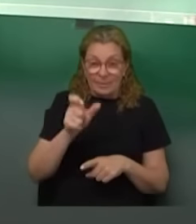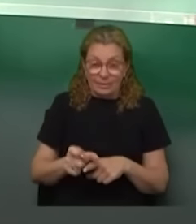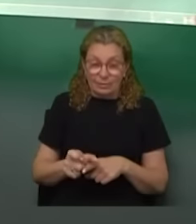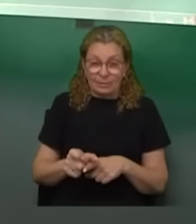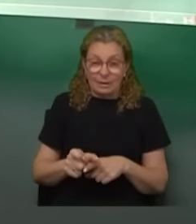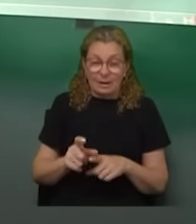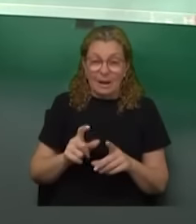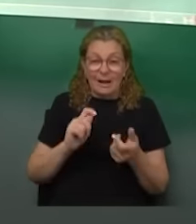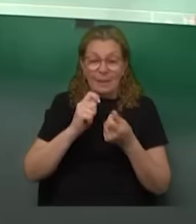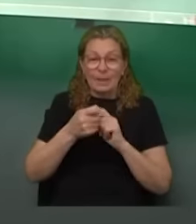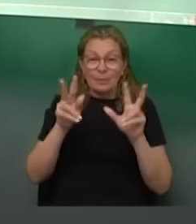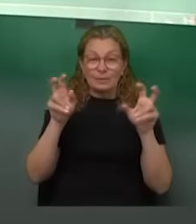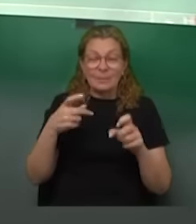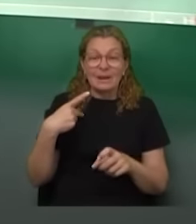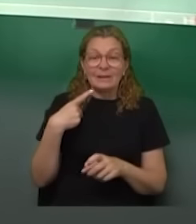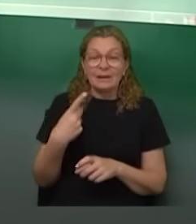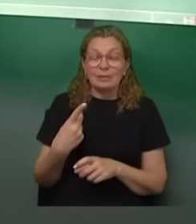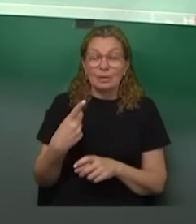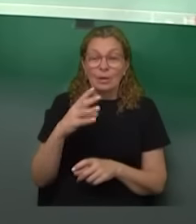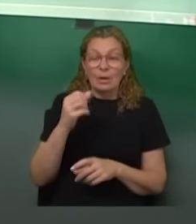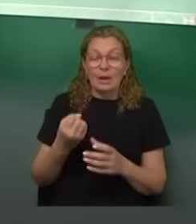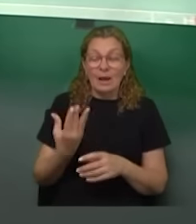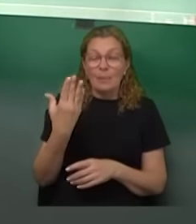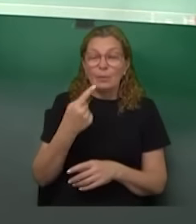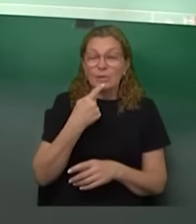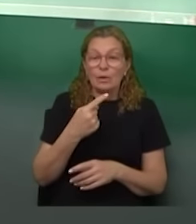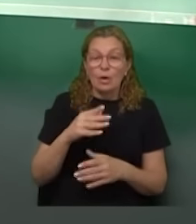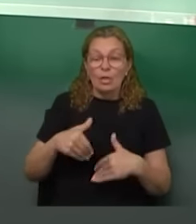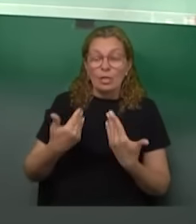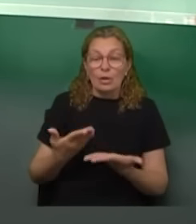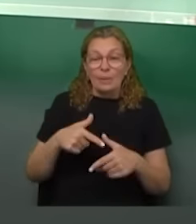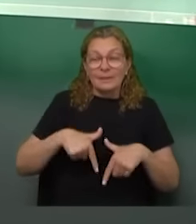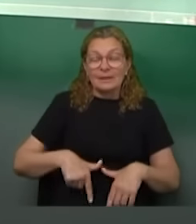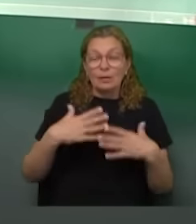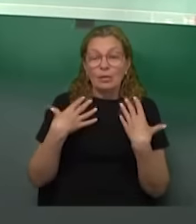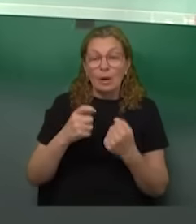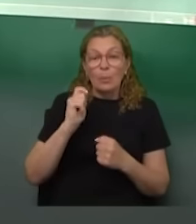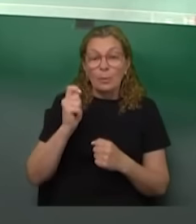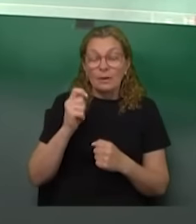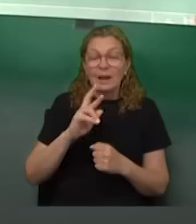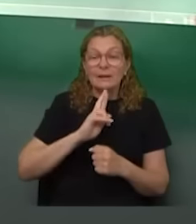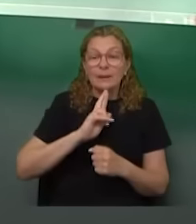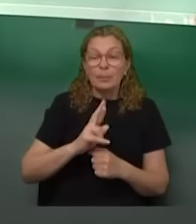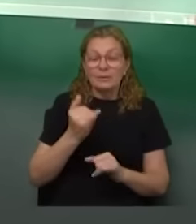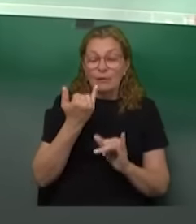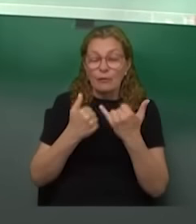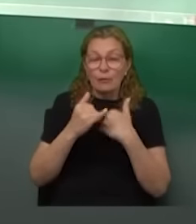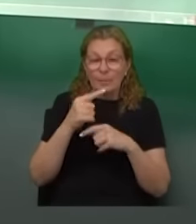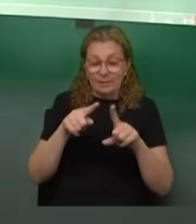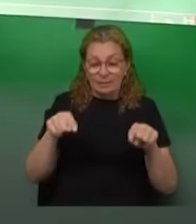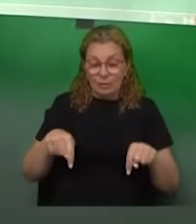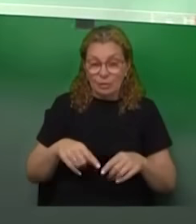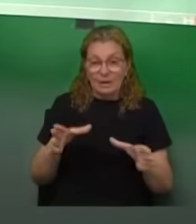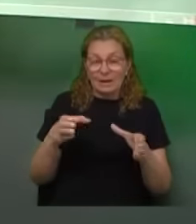bien cambiamos de asunto el directorio del casmu Le entregó al Ministerio de salud pública su respuesta al informe del